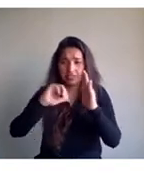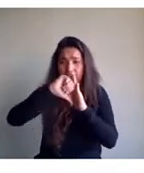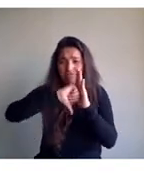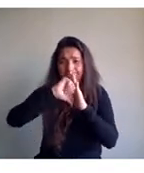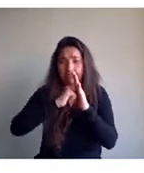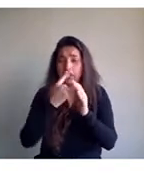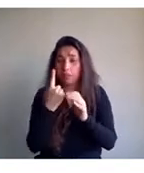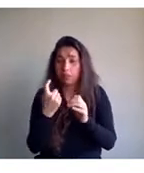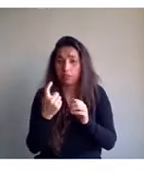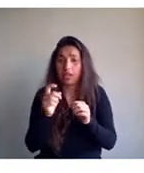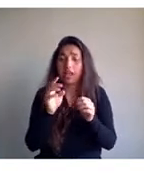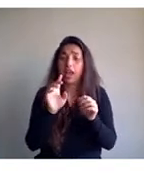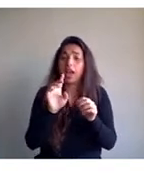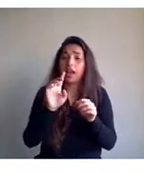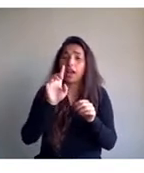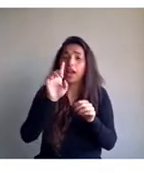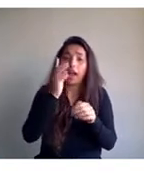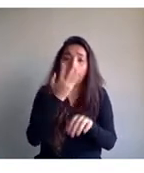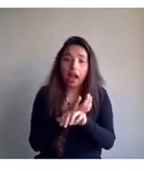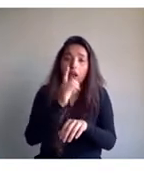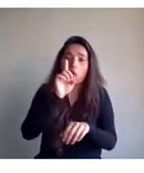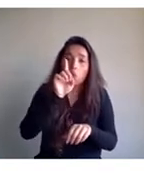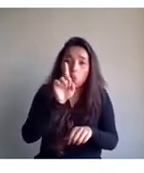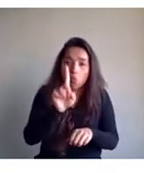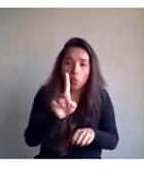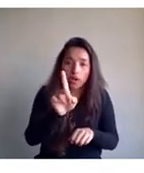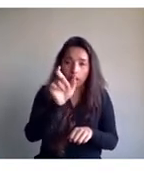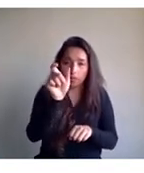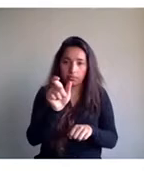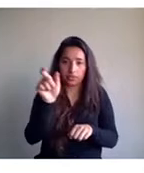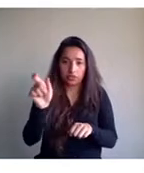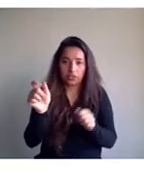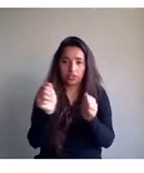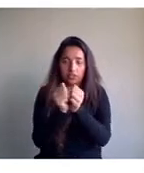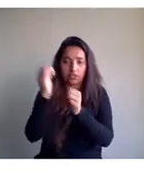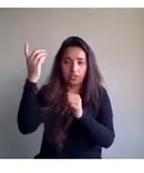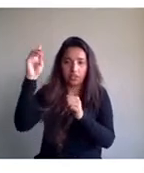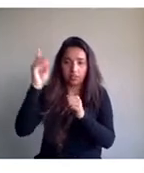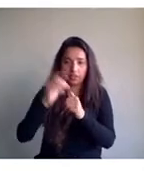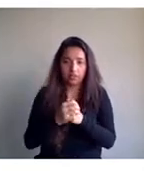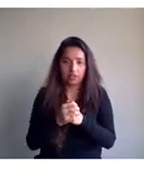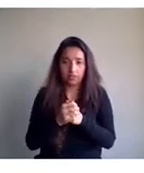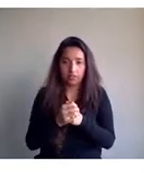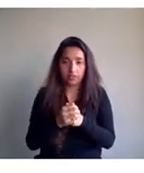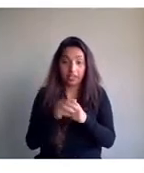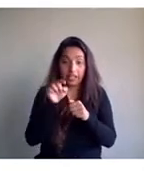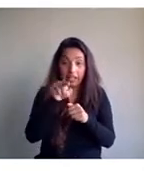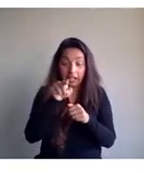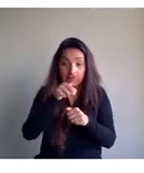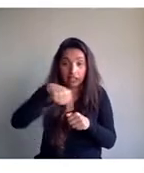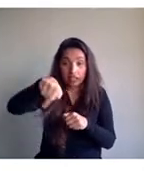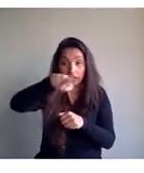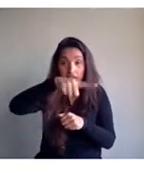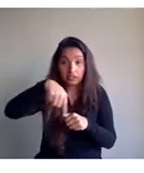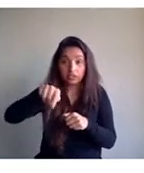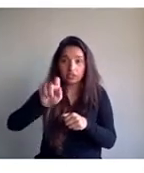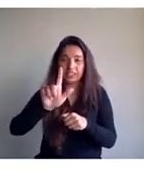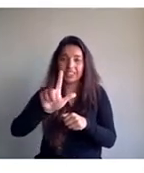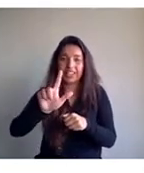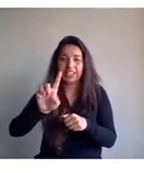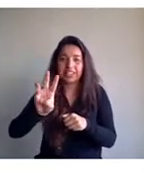una persona con discapacidad una persona es capaz en esos hogares el 73%